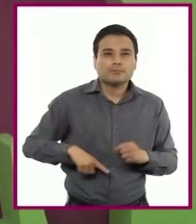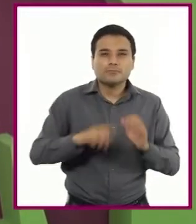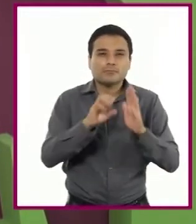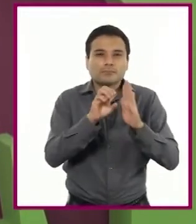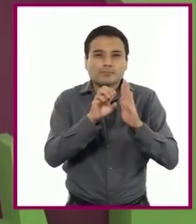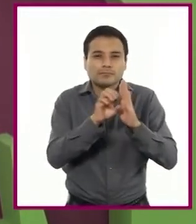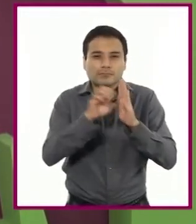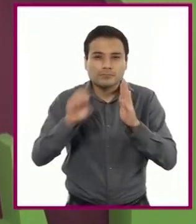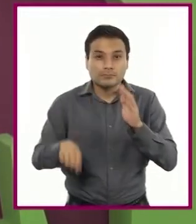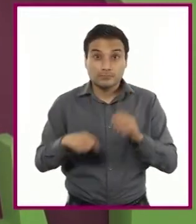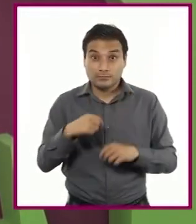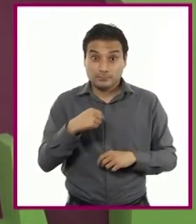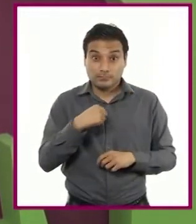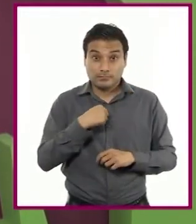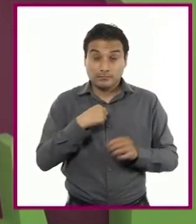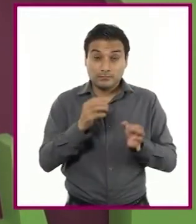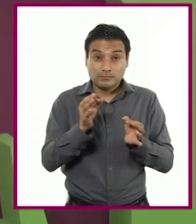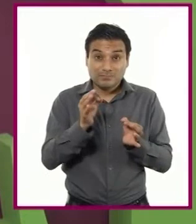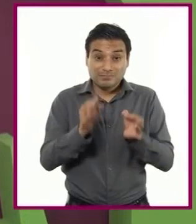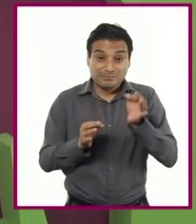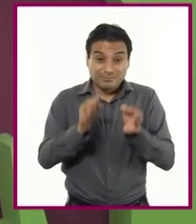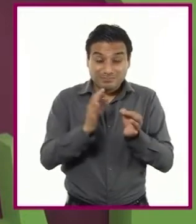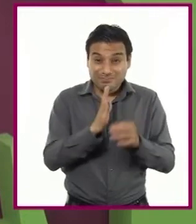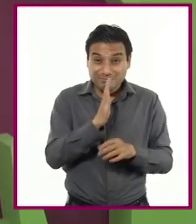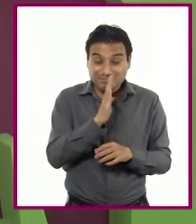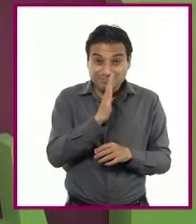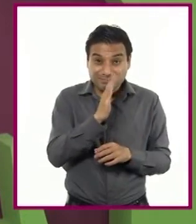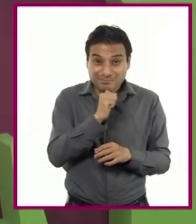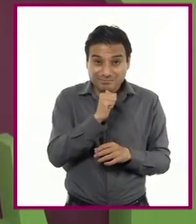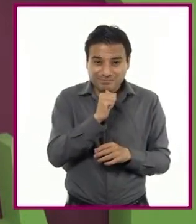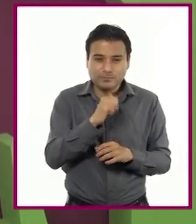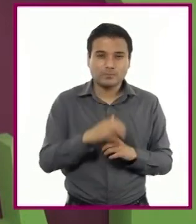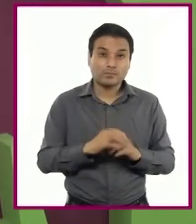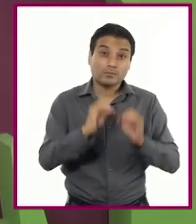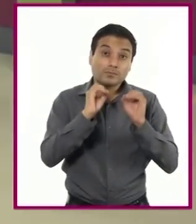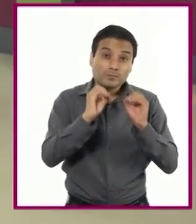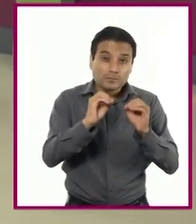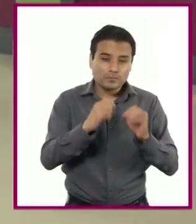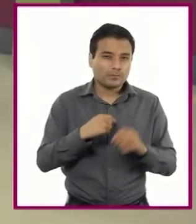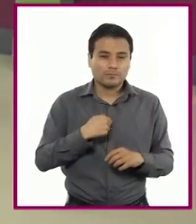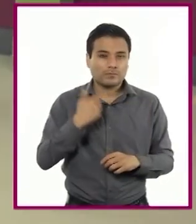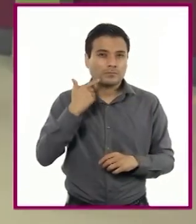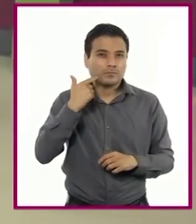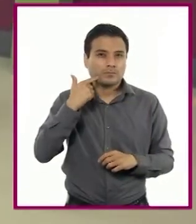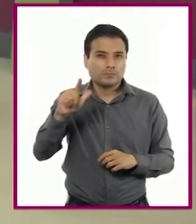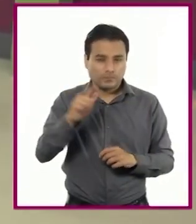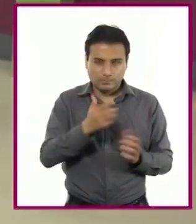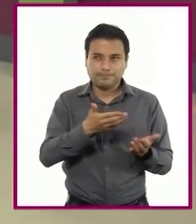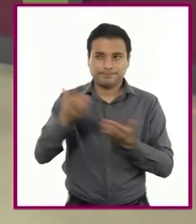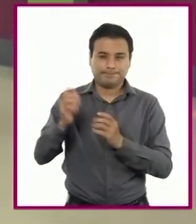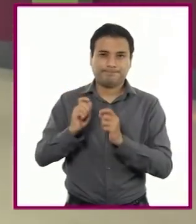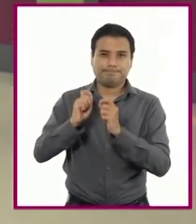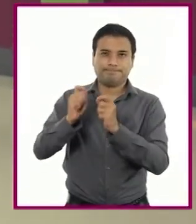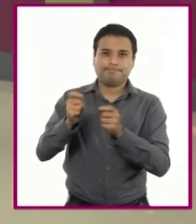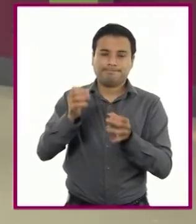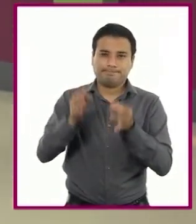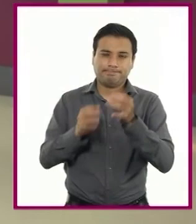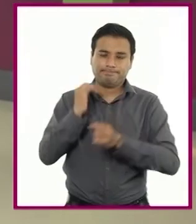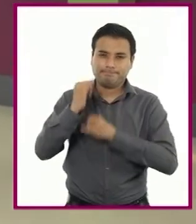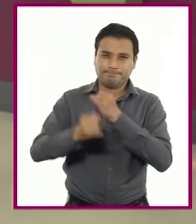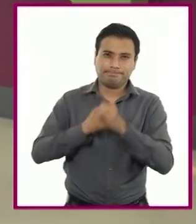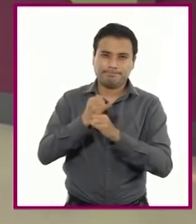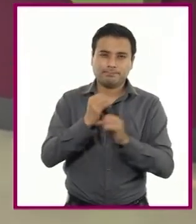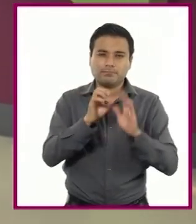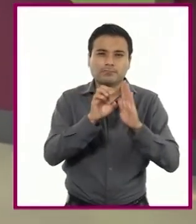pueden intervenir o sí pueden pero no están dispuestos a hacerlo. Cuando una situación no se